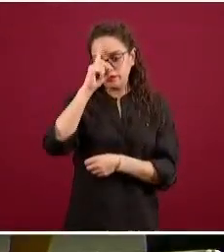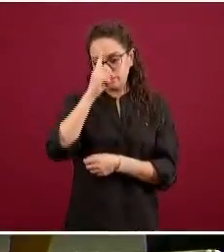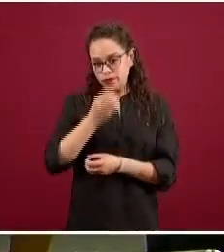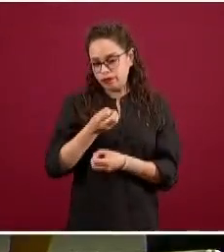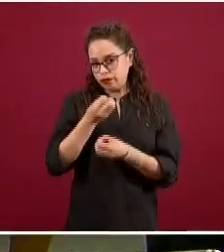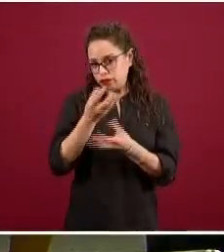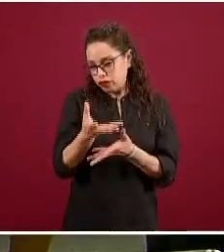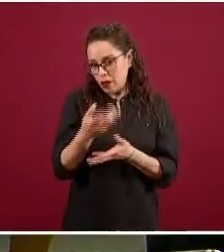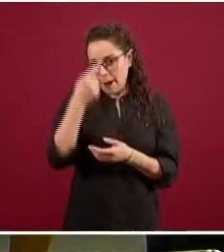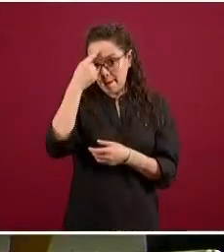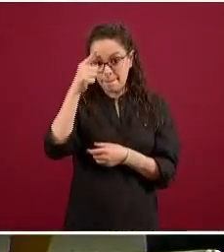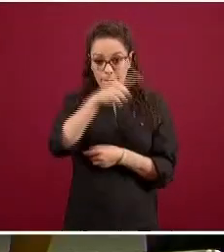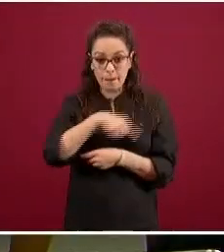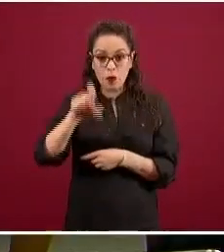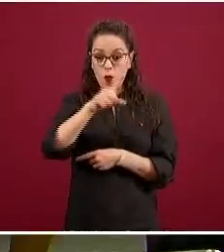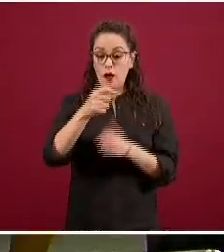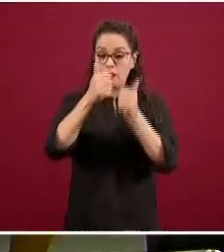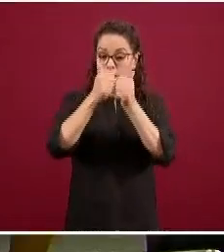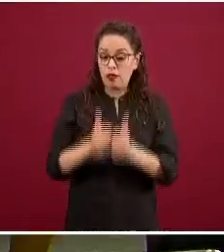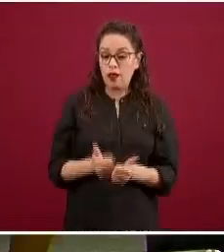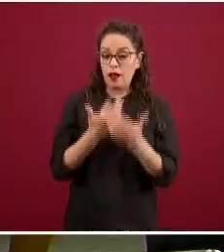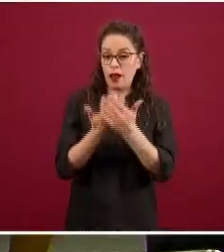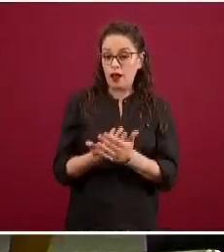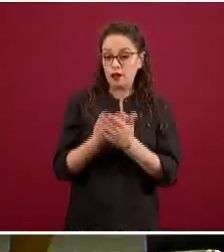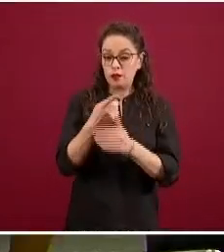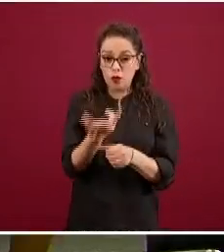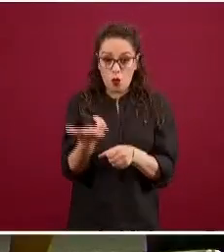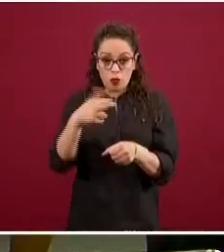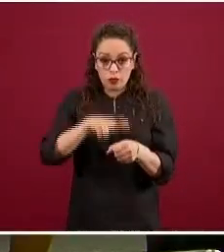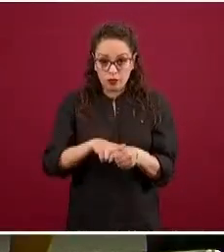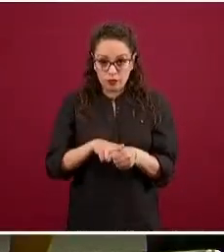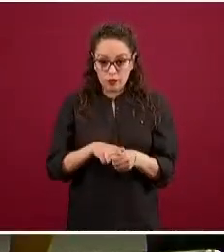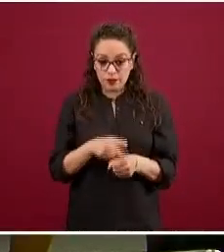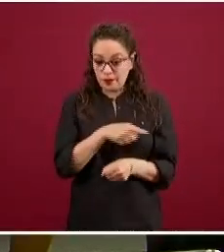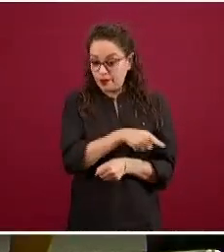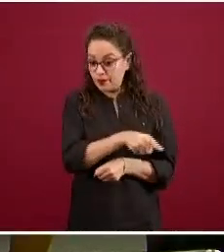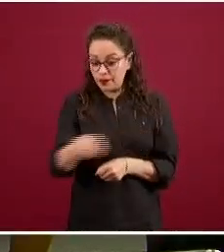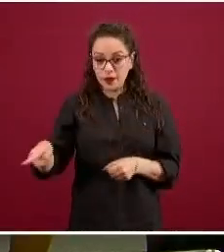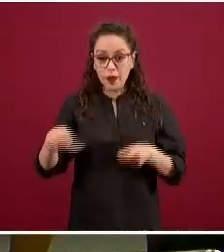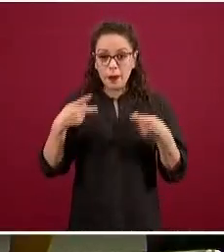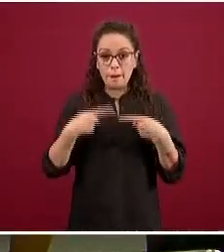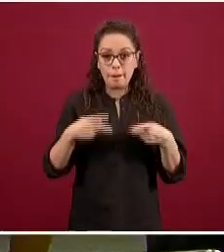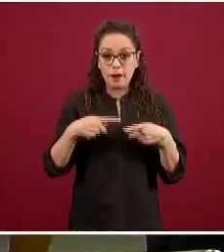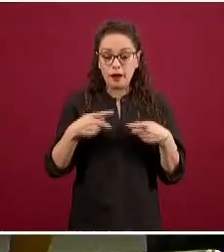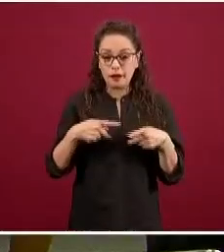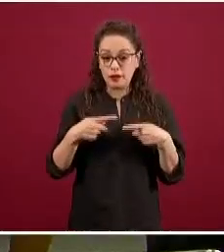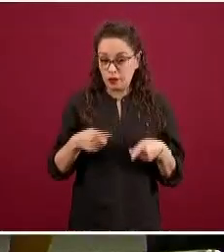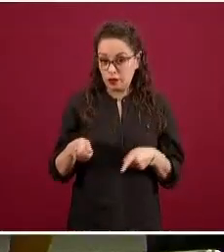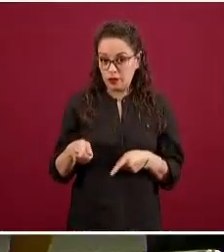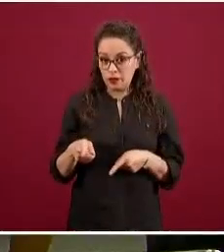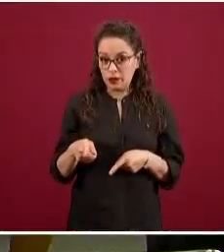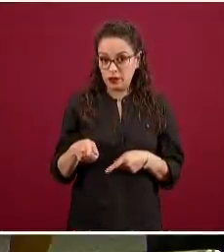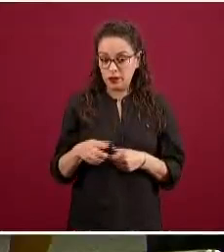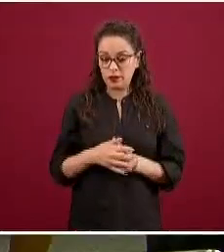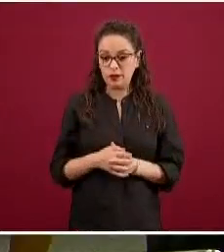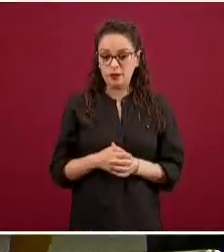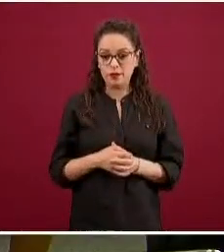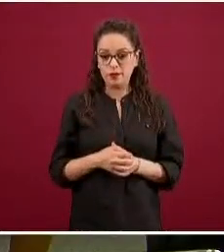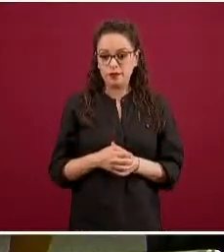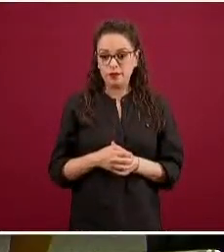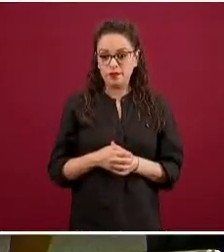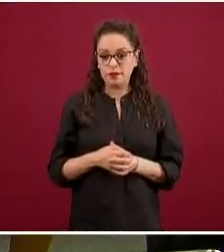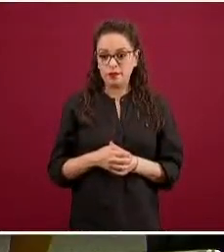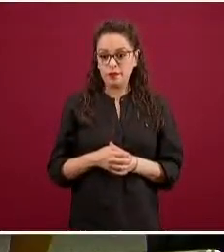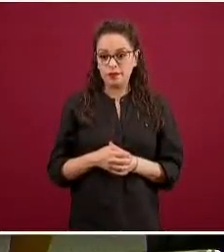espera de los hospitales, que estas personas, que afortunadamente son 8 de cada 10, ya no